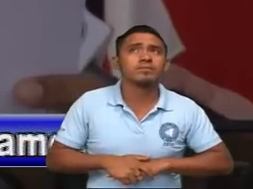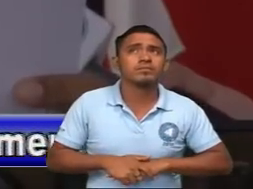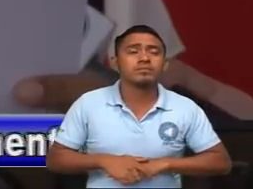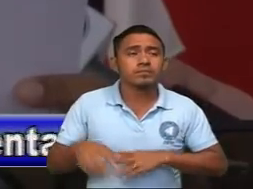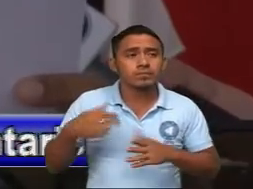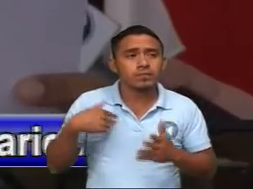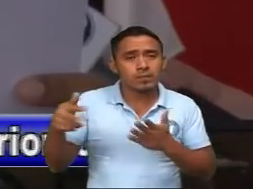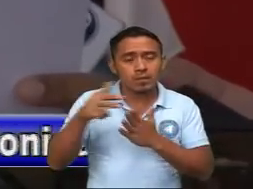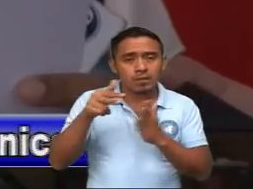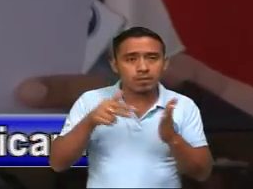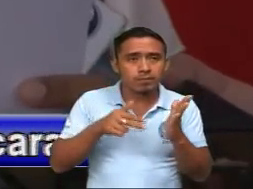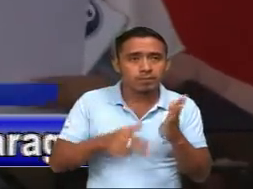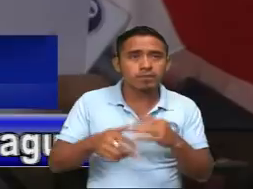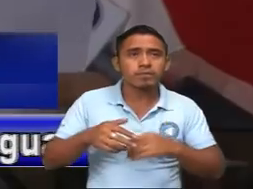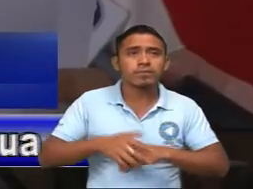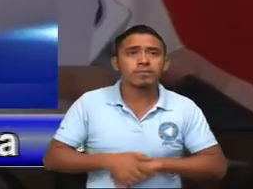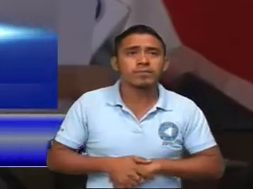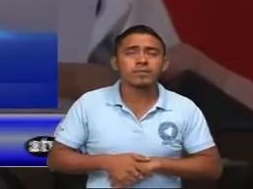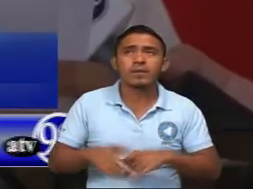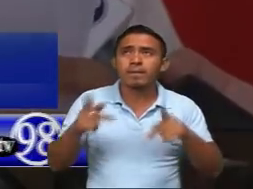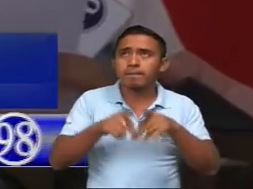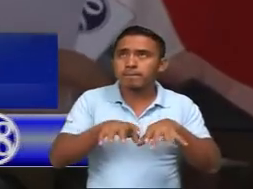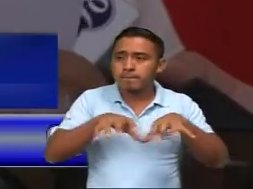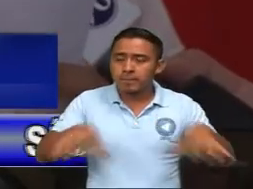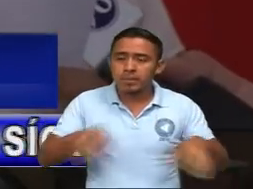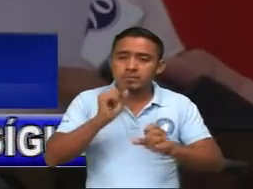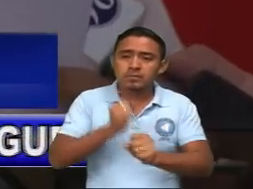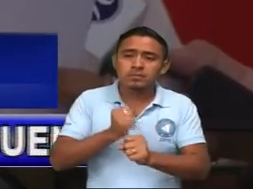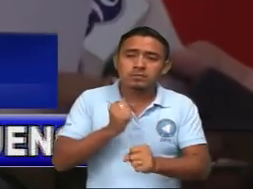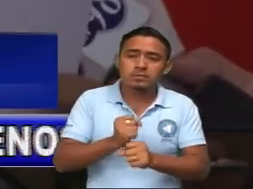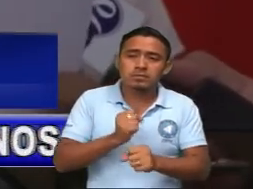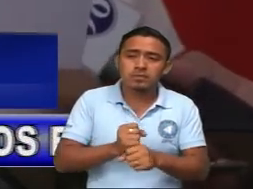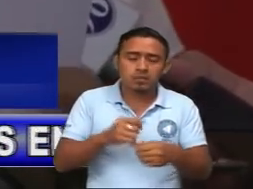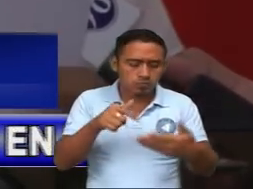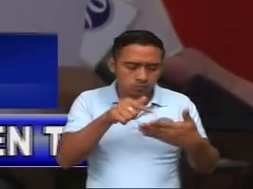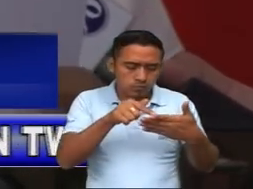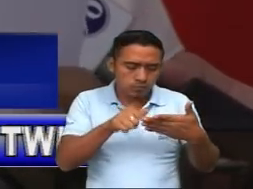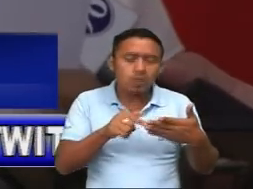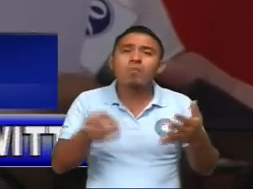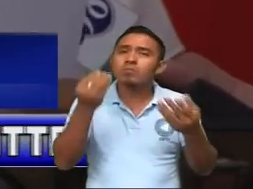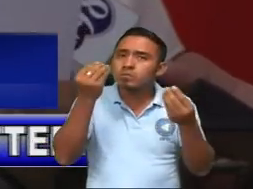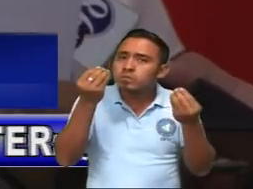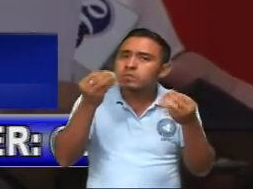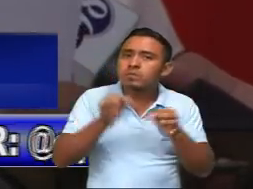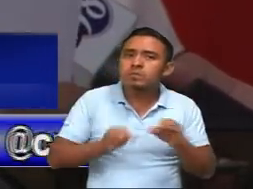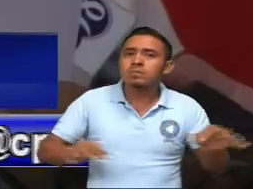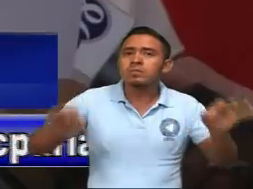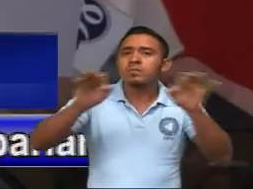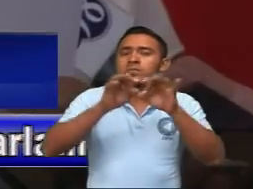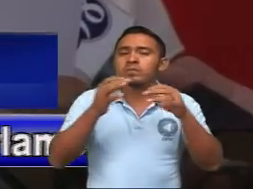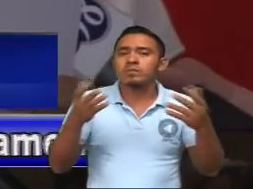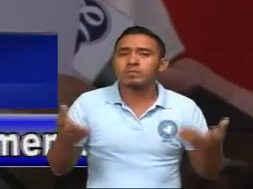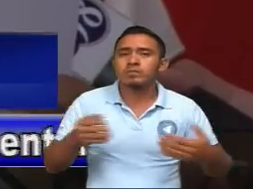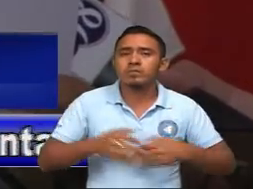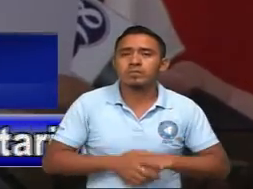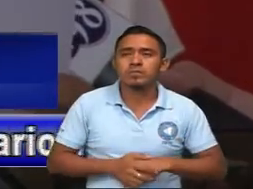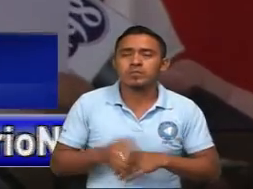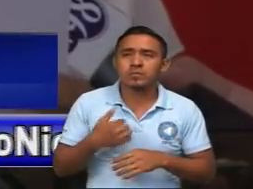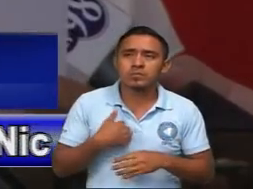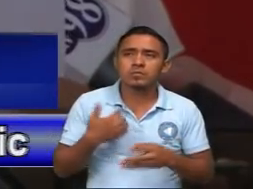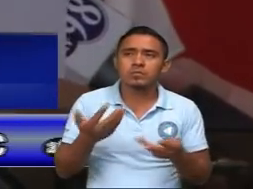Leyendo un poco el plan de acción, hay elementos tan importantes que